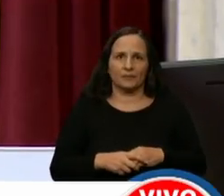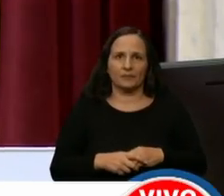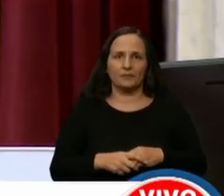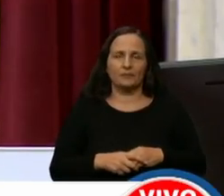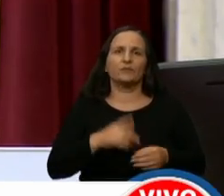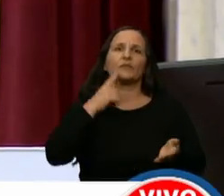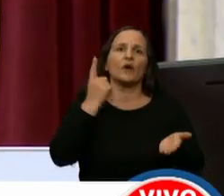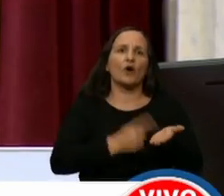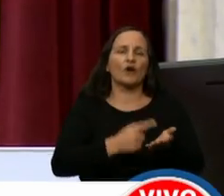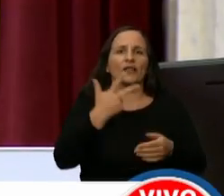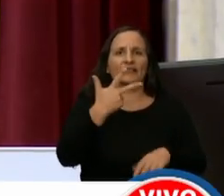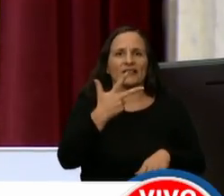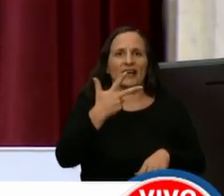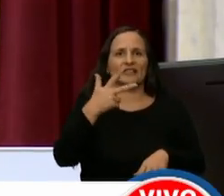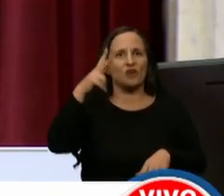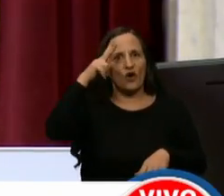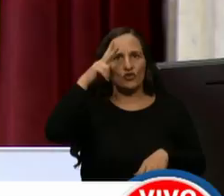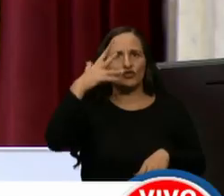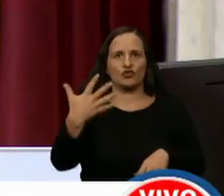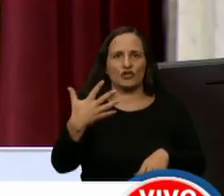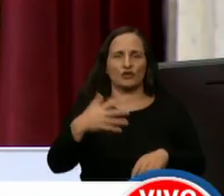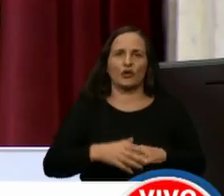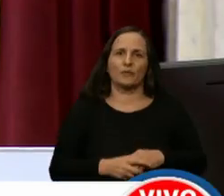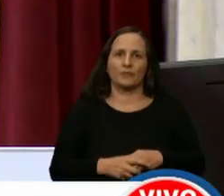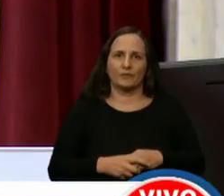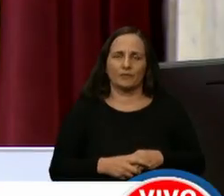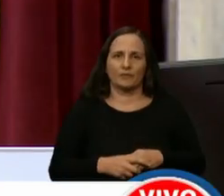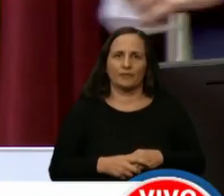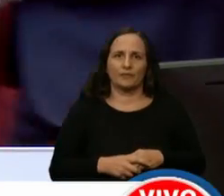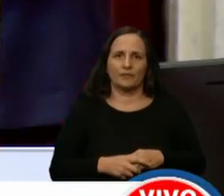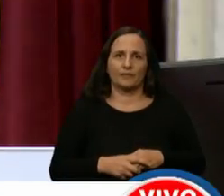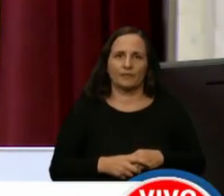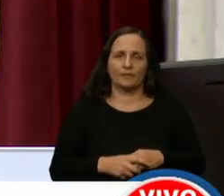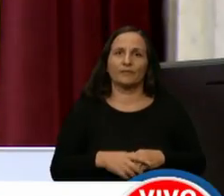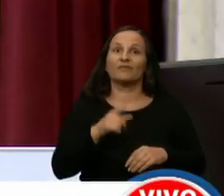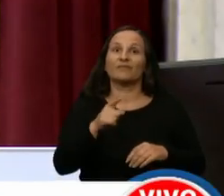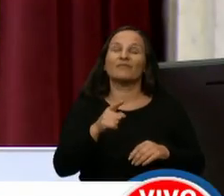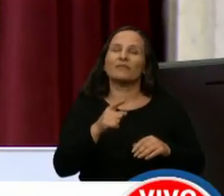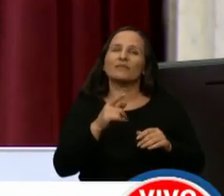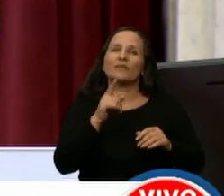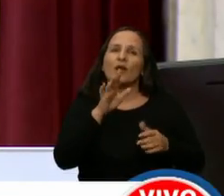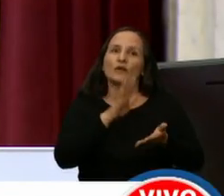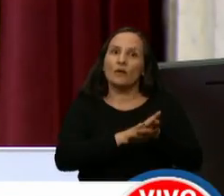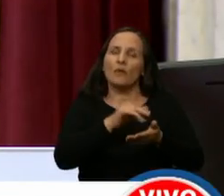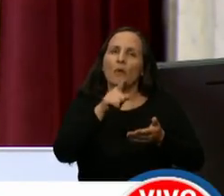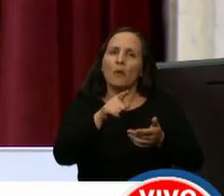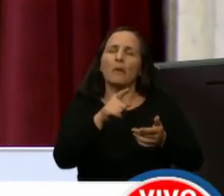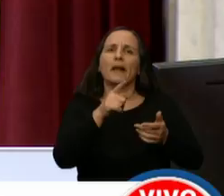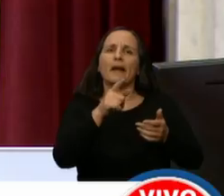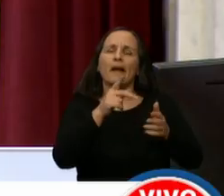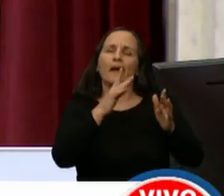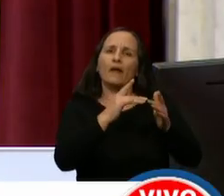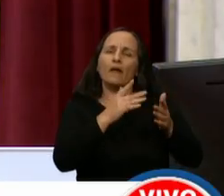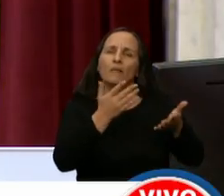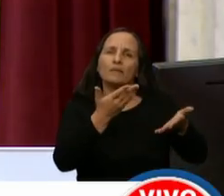orden del día 385 acuerdo por canje de notas para modificar el convenio de reconocimiento